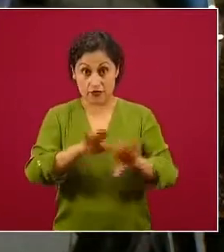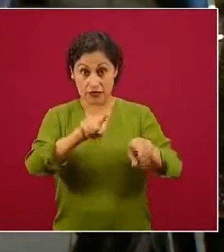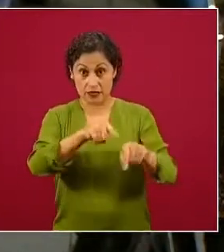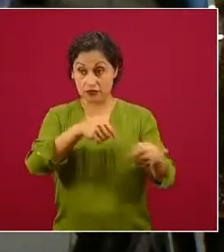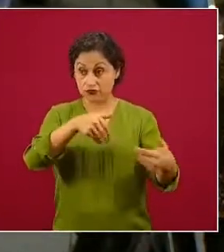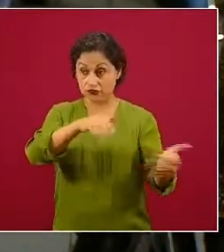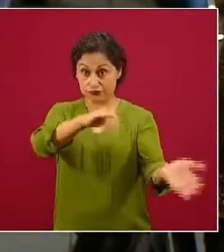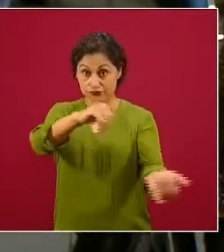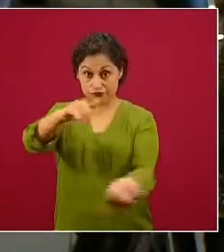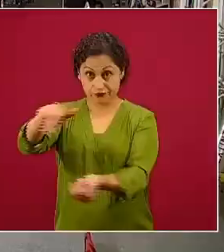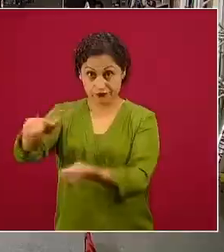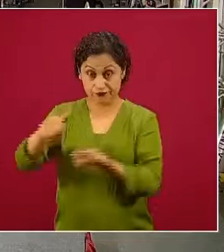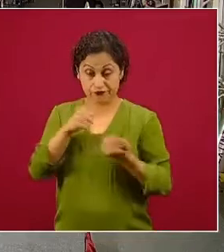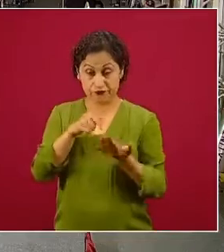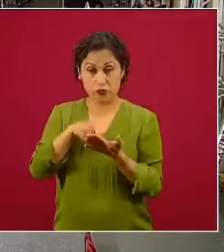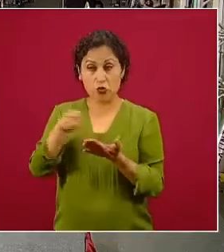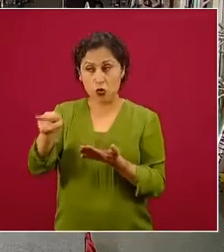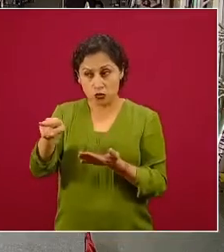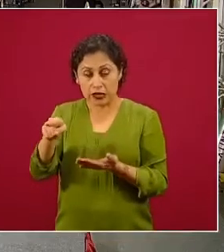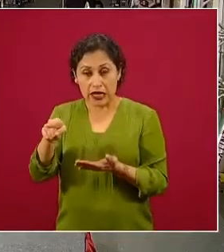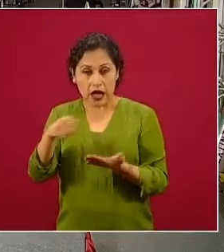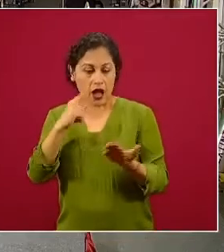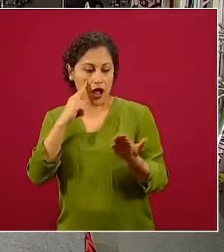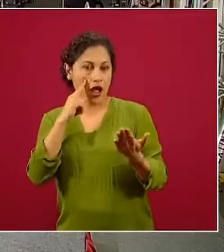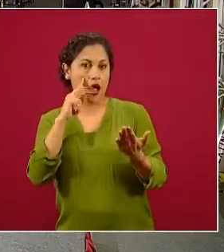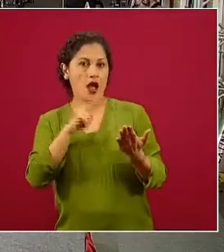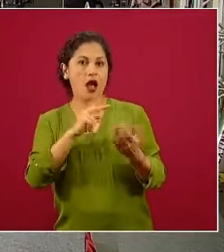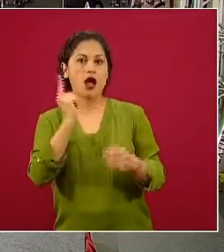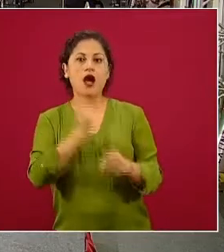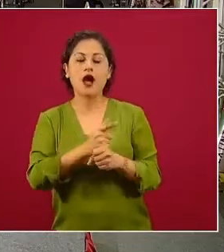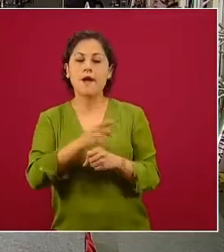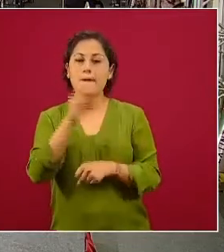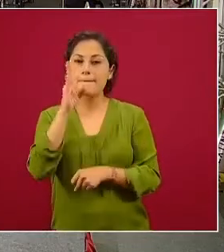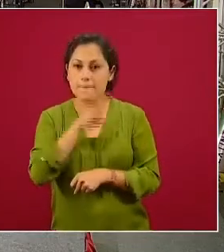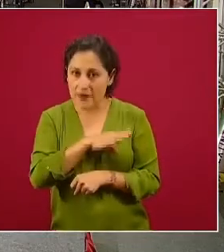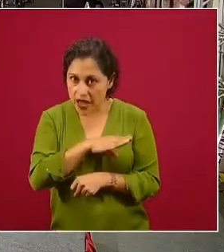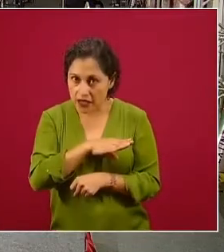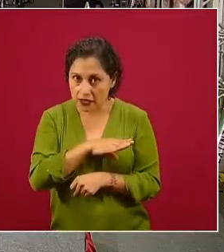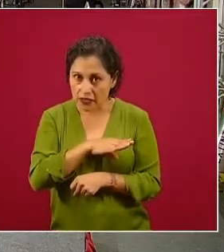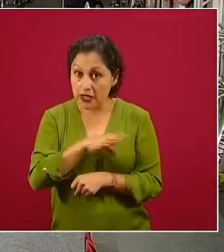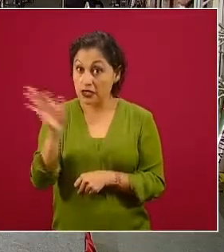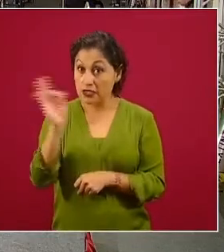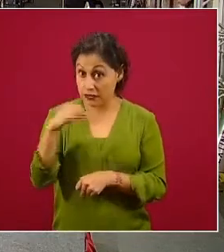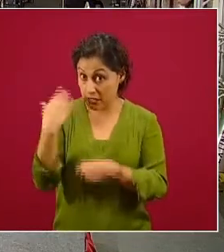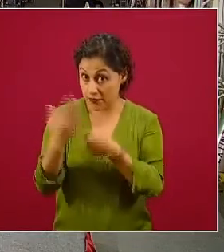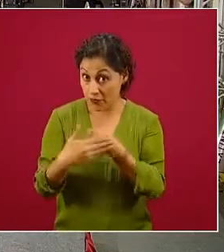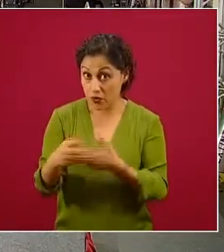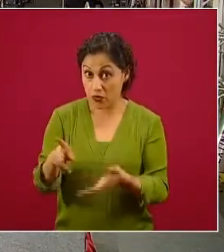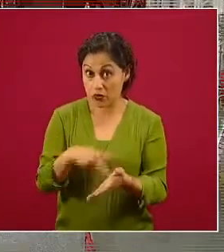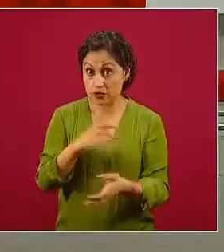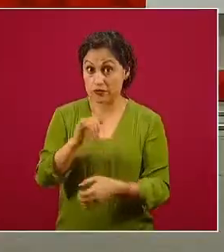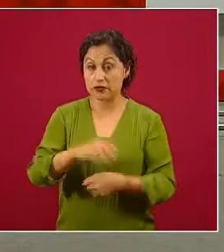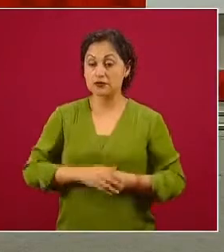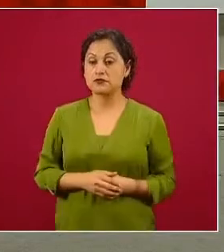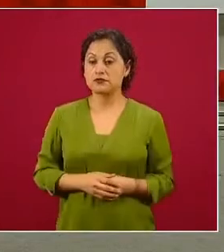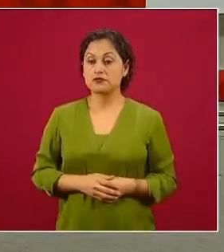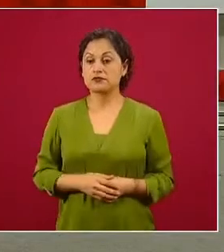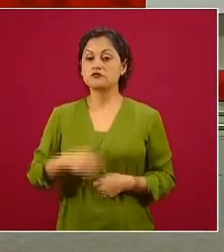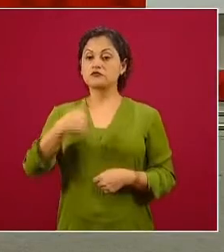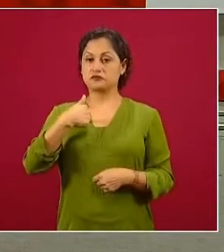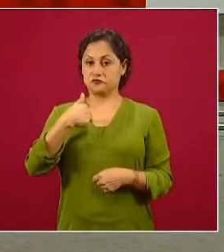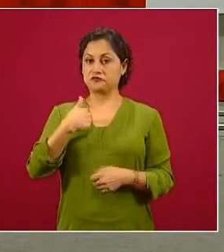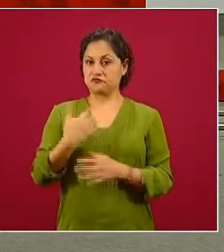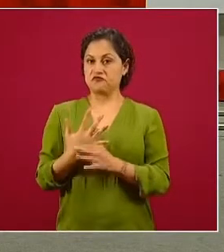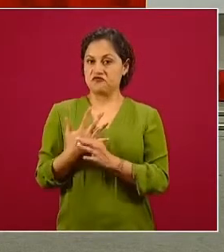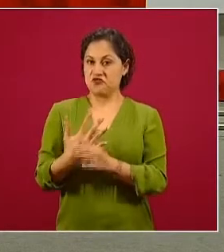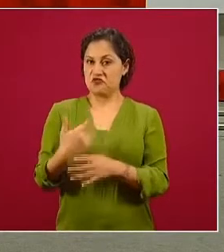alguna garantía de que esto no vuelva a ocurrir. Yo lo dije, no lo oyó de alguien más, yo lo dije y lo sostengo mis